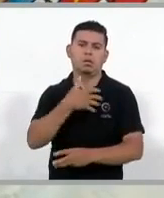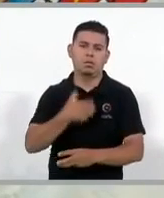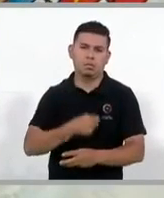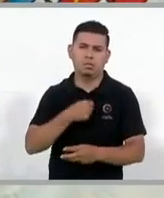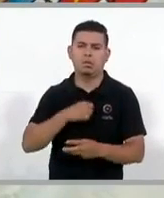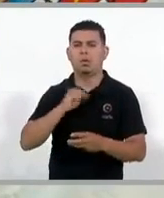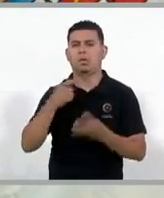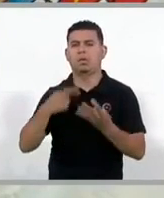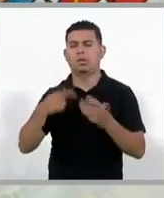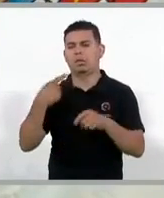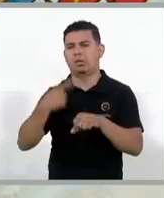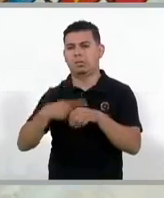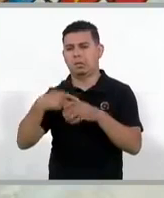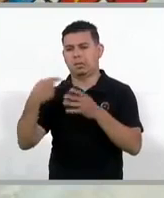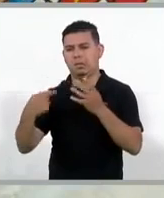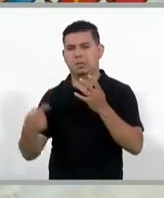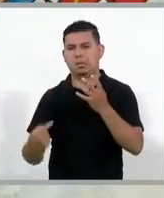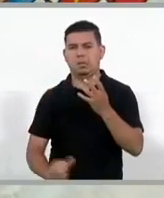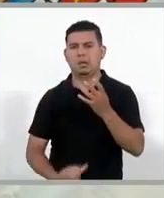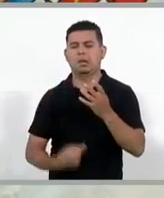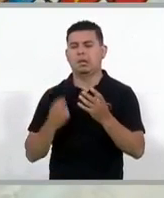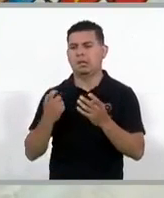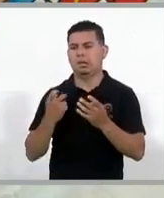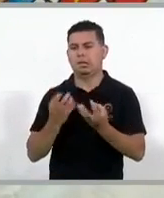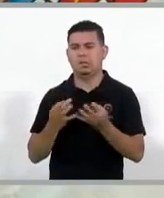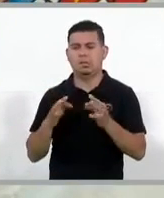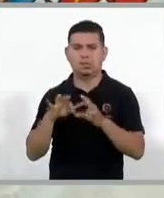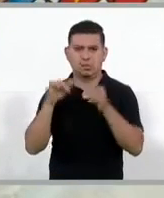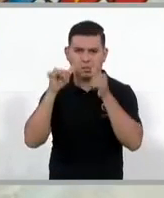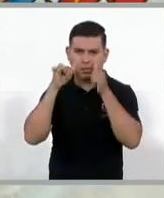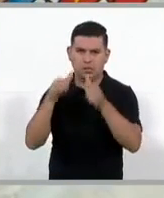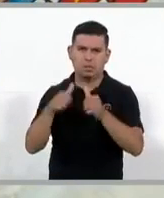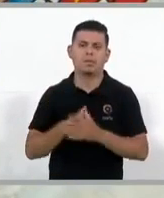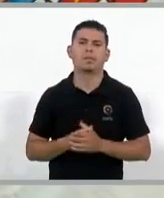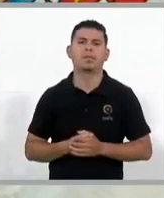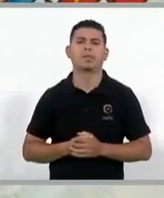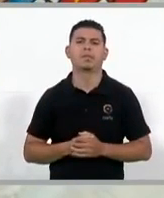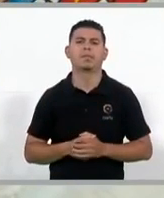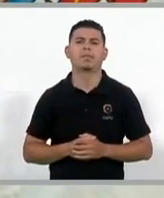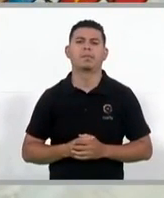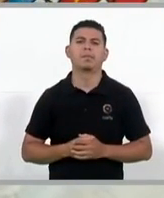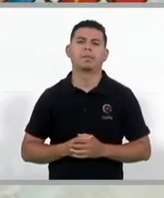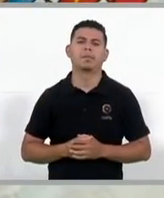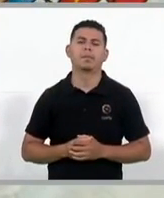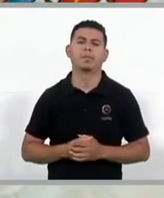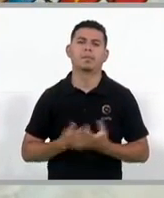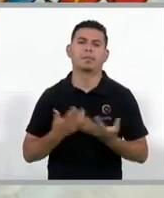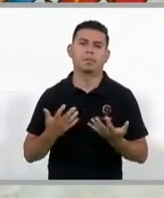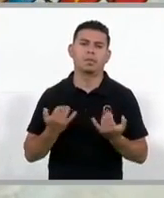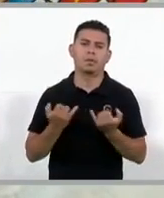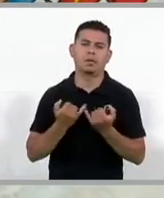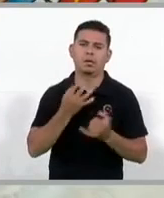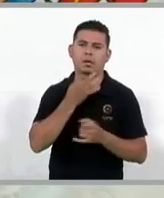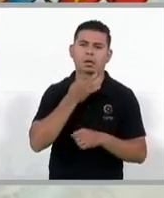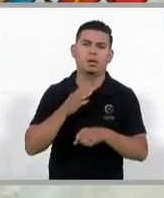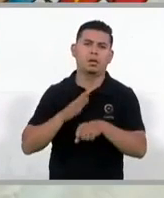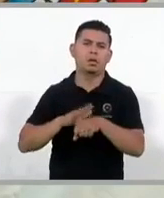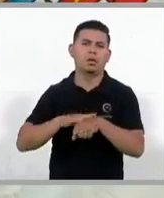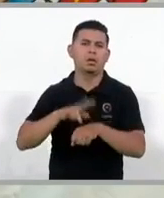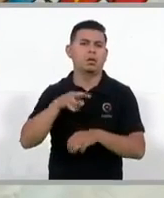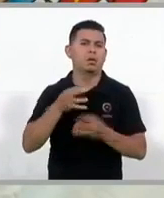enfermedades que causan ninguna supresión como vih/sida / entre otros de igual manera recordarles la importancia